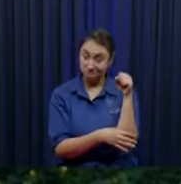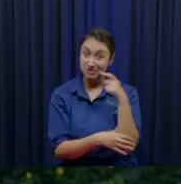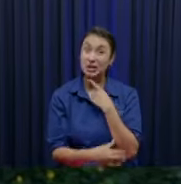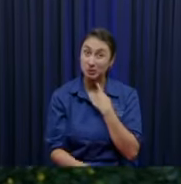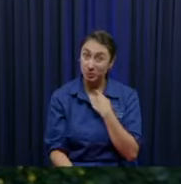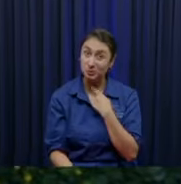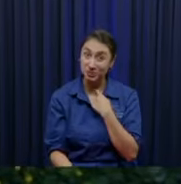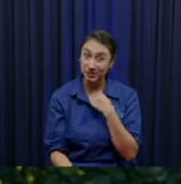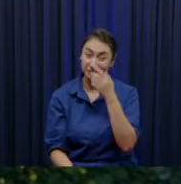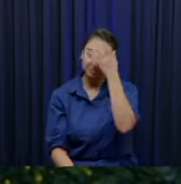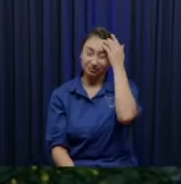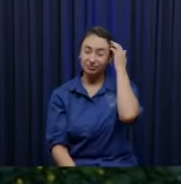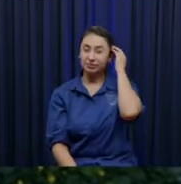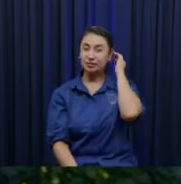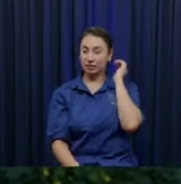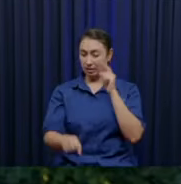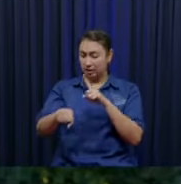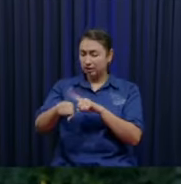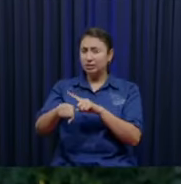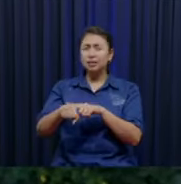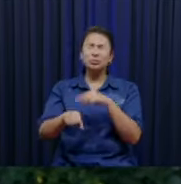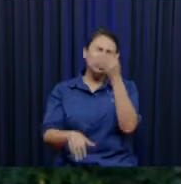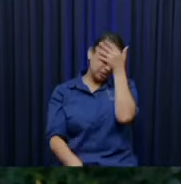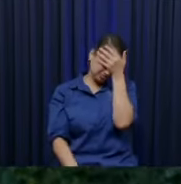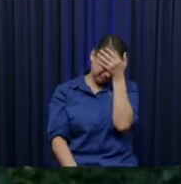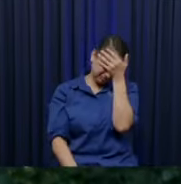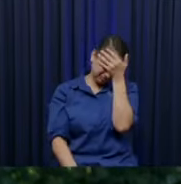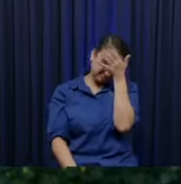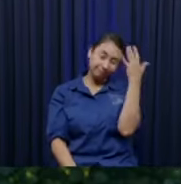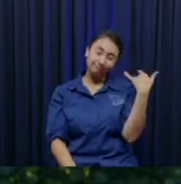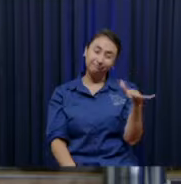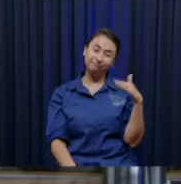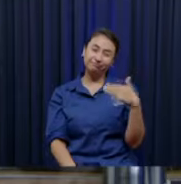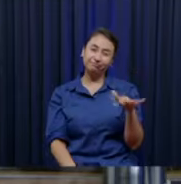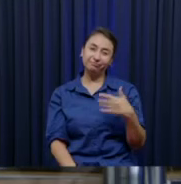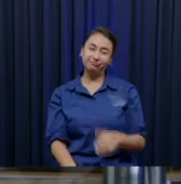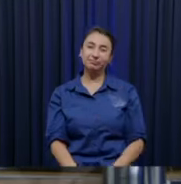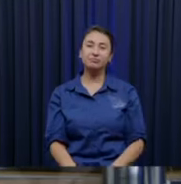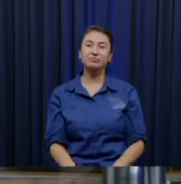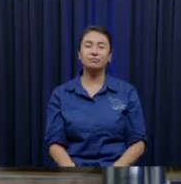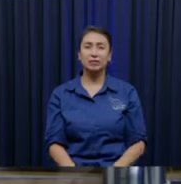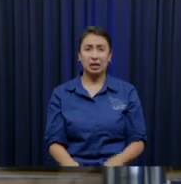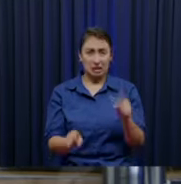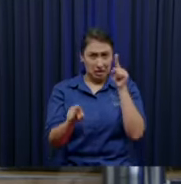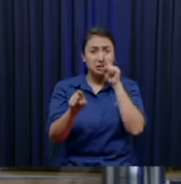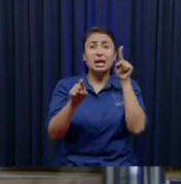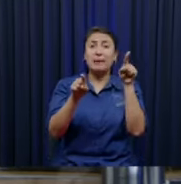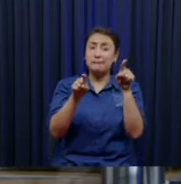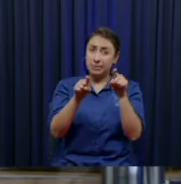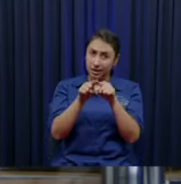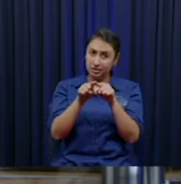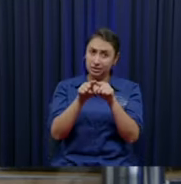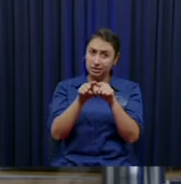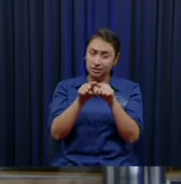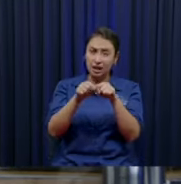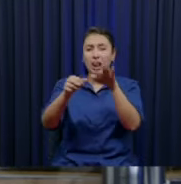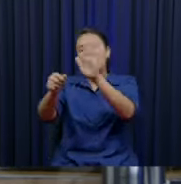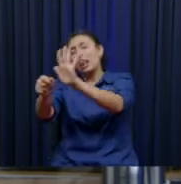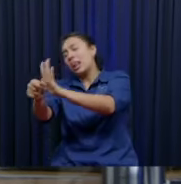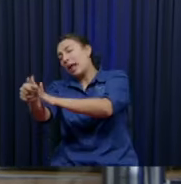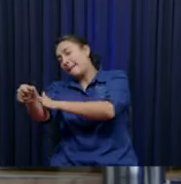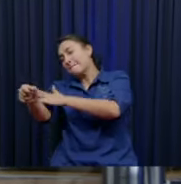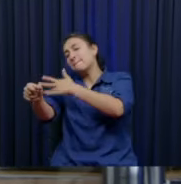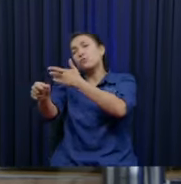Por estar contando historias de esas, ¿verdad? Pero son importantes. Porque si afecta a las plantas, afecta a las vidas. Si afecta a las vidas, te afecta a ti.